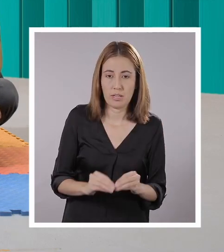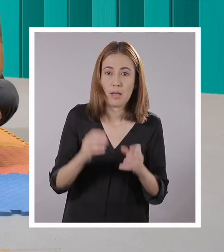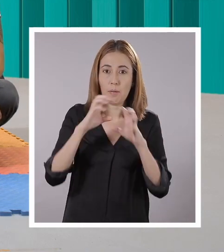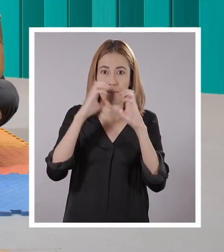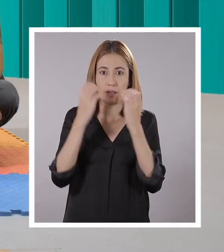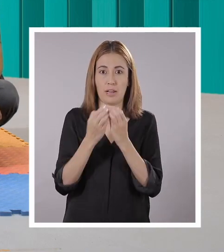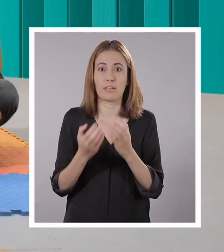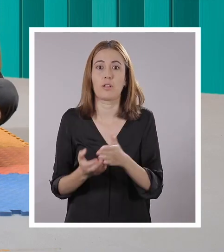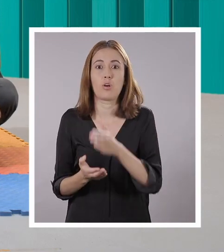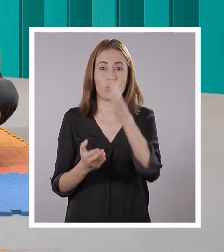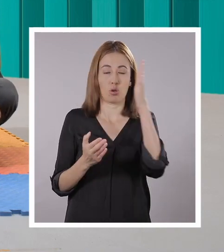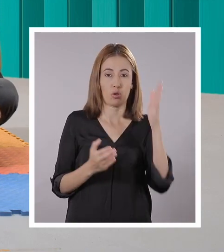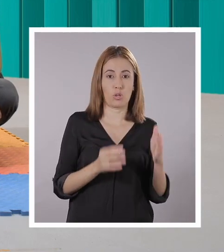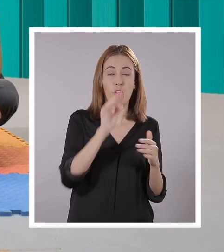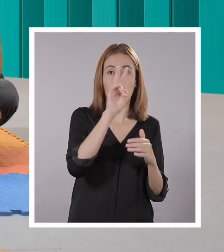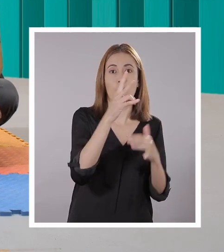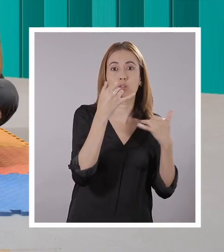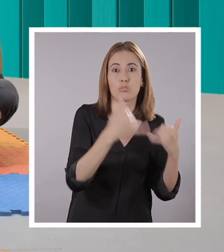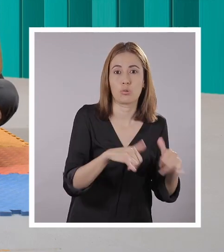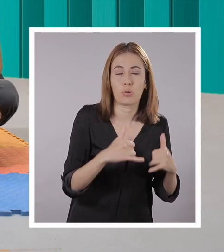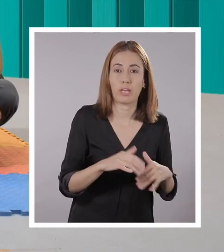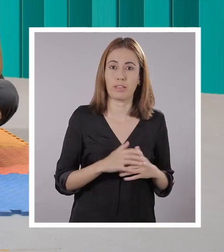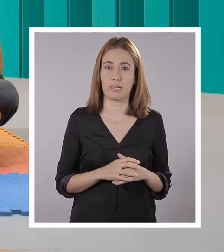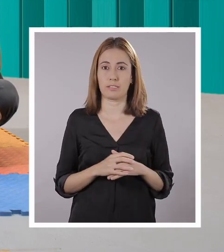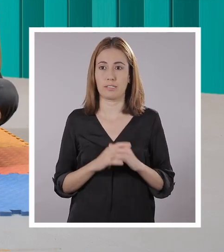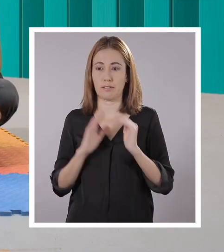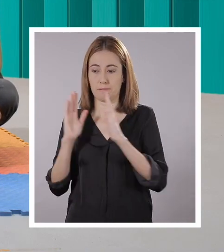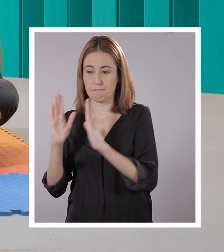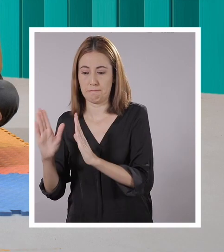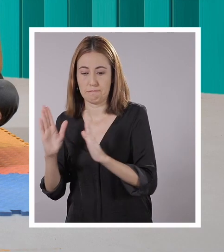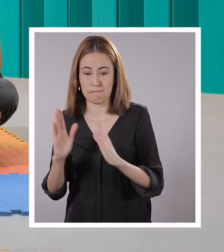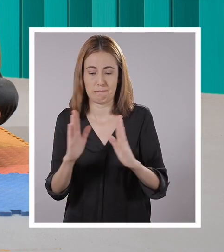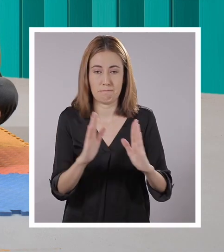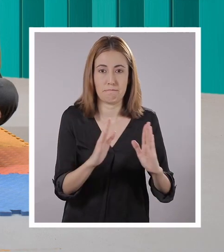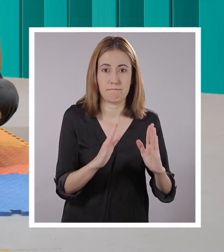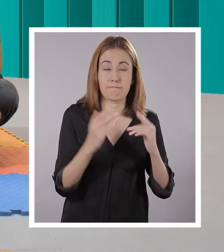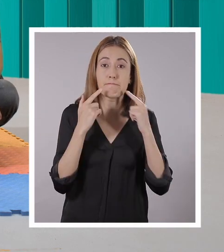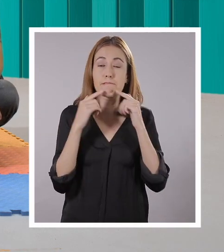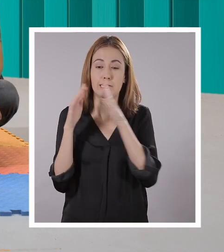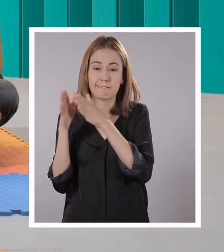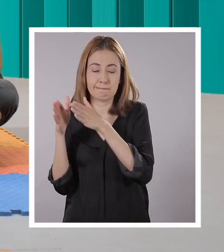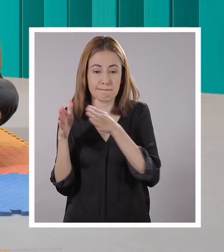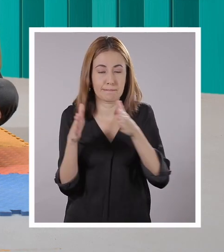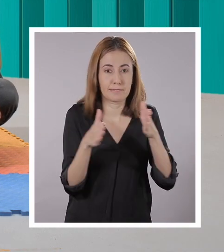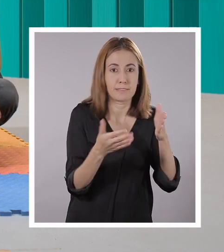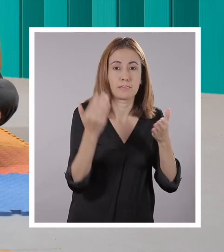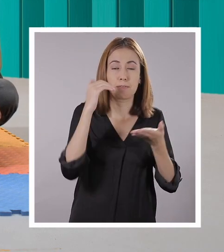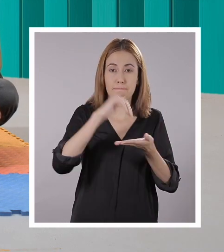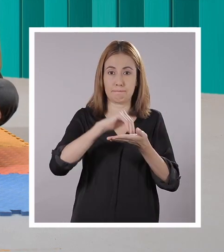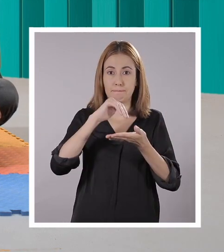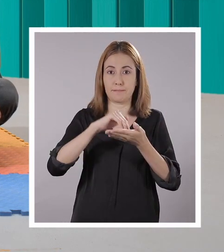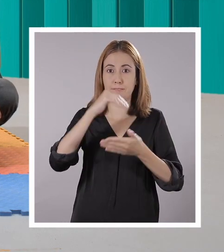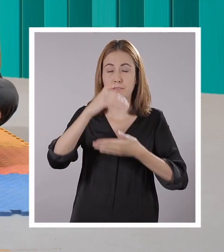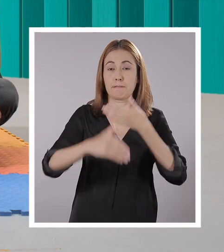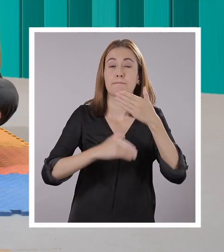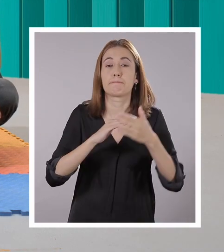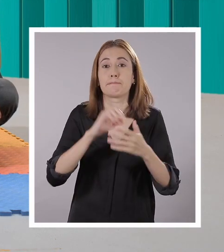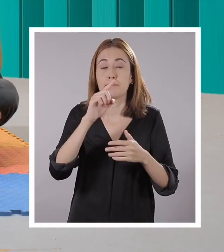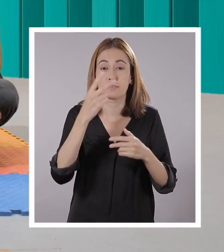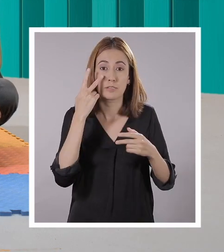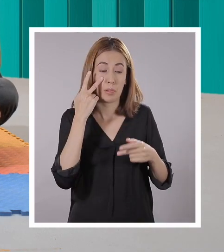poner una pelota y acá vamos a poner dos juguetes. Wow. ¿Ya? Este es un patrón que lo vamos a repetir con